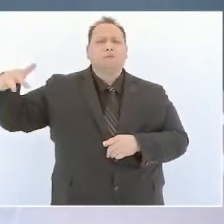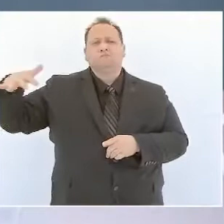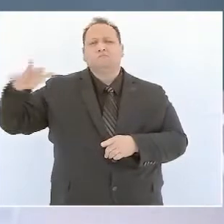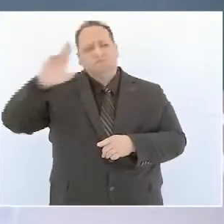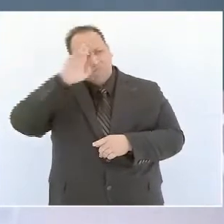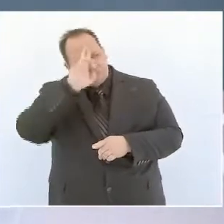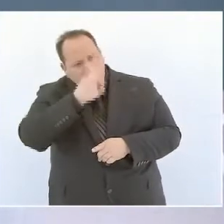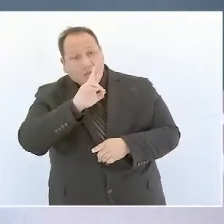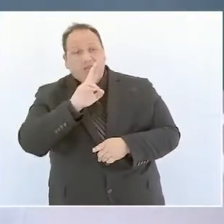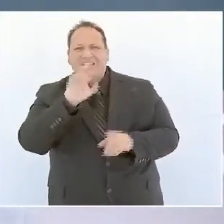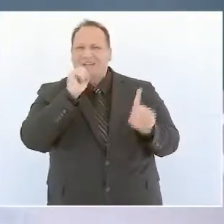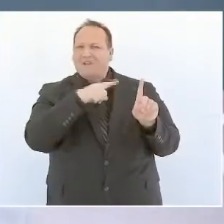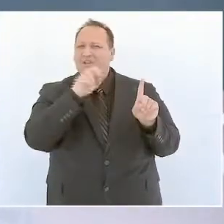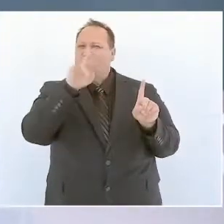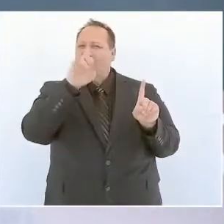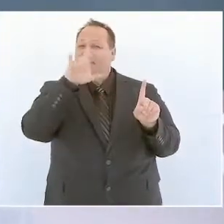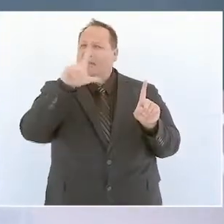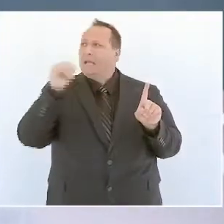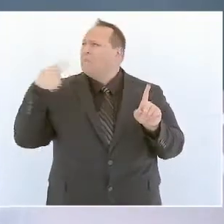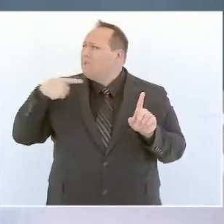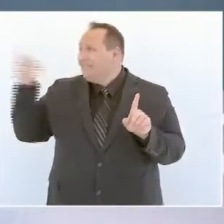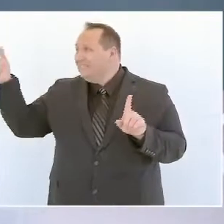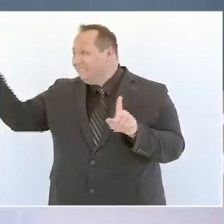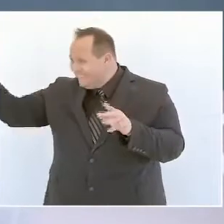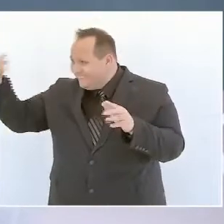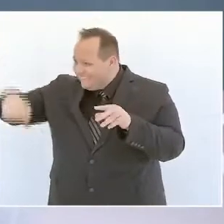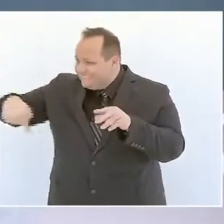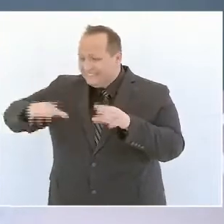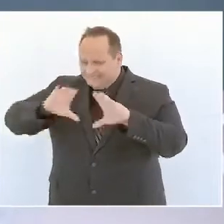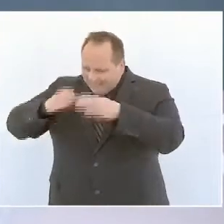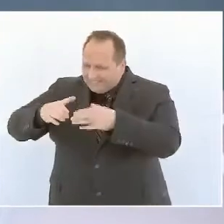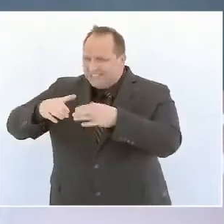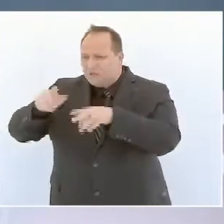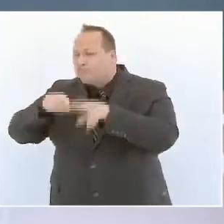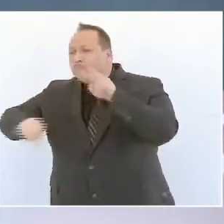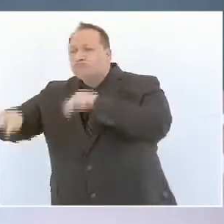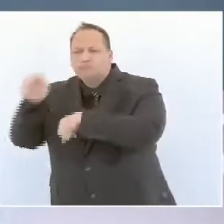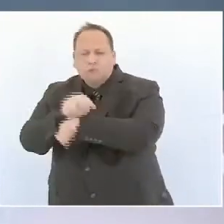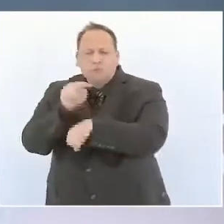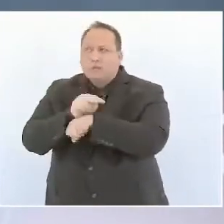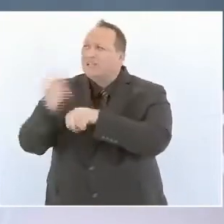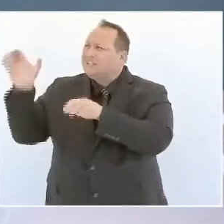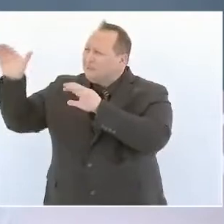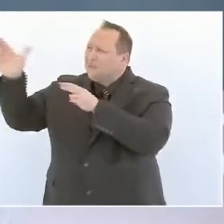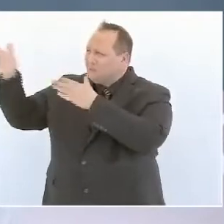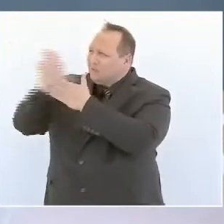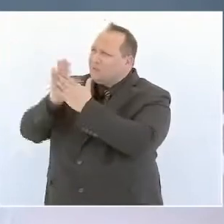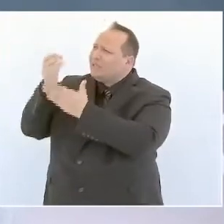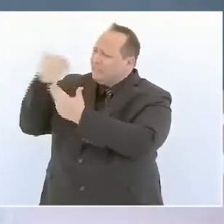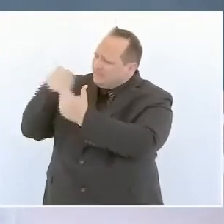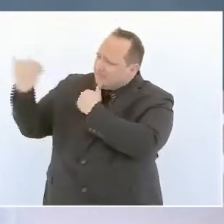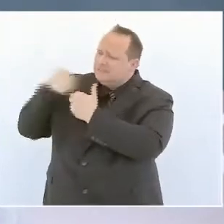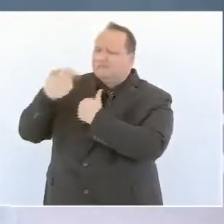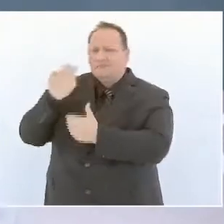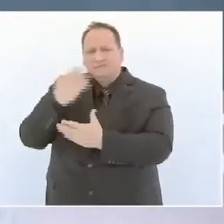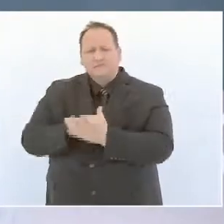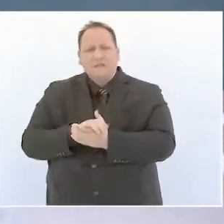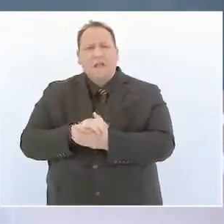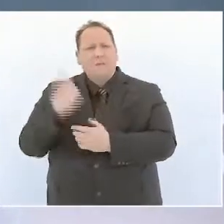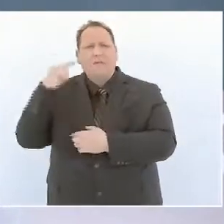Rosa Isela. La gente nos pide que